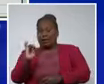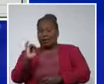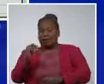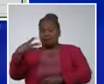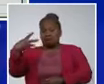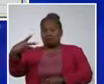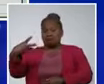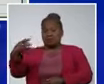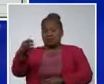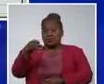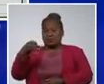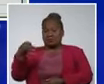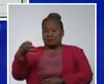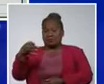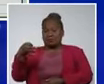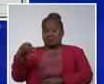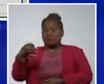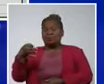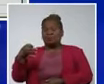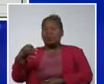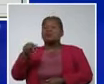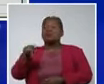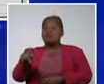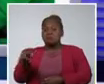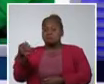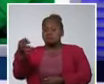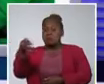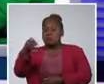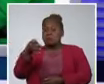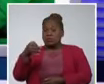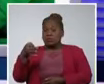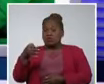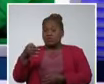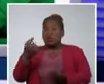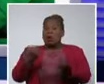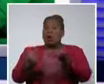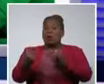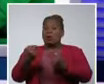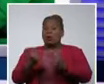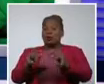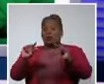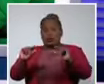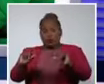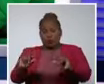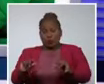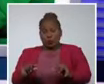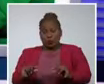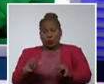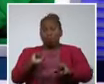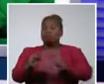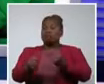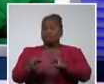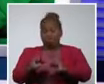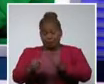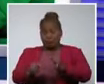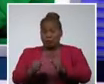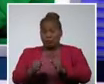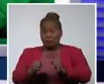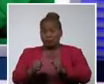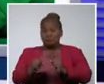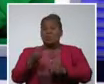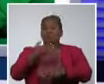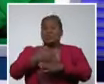ven, unos territorios disminuyen, en este caso controla la pandemia,